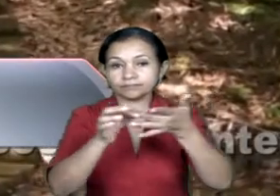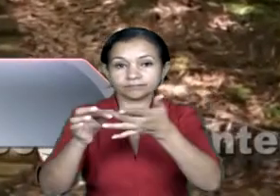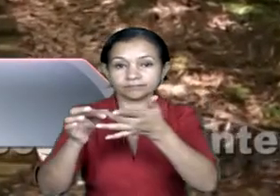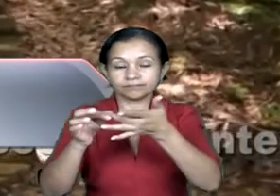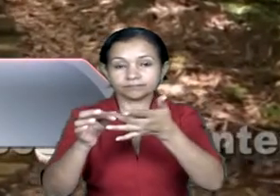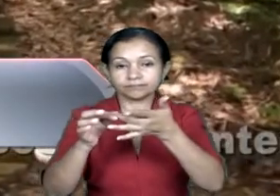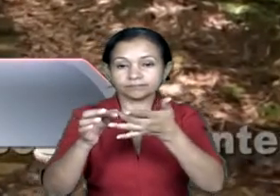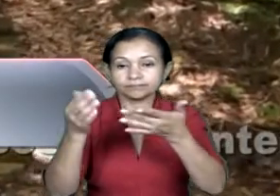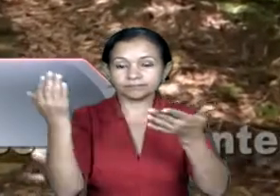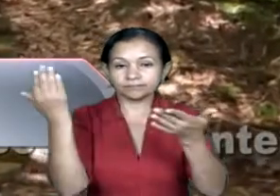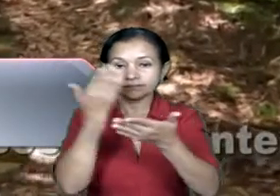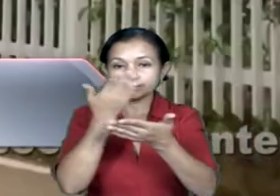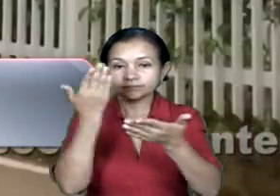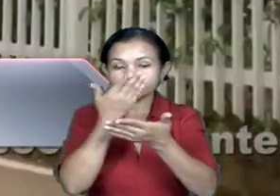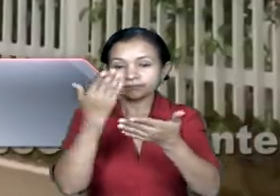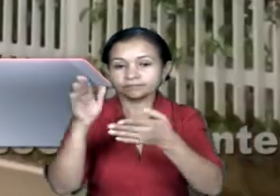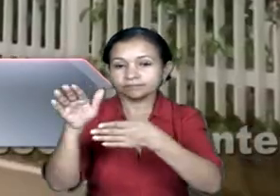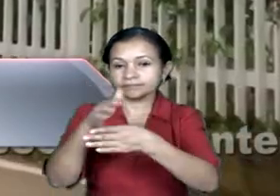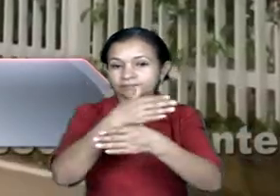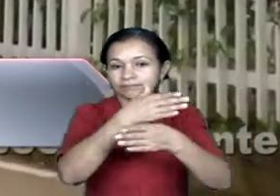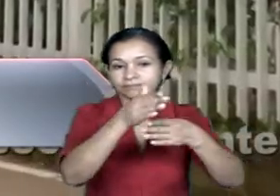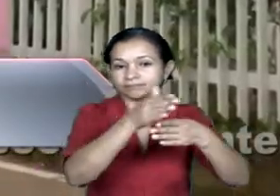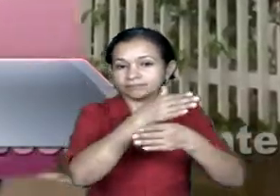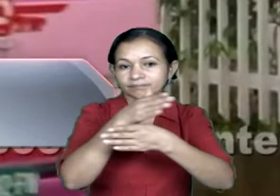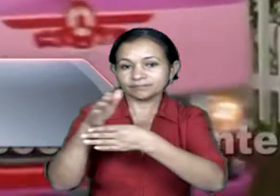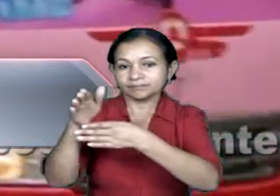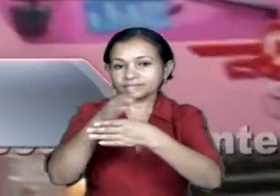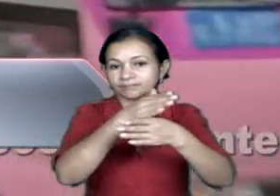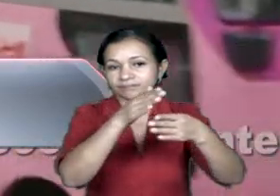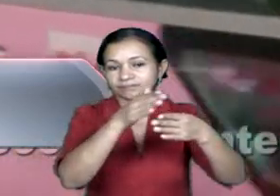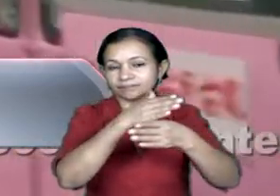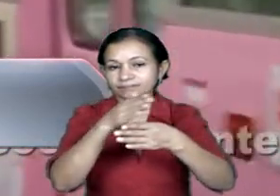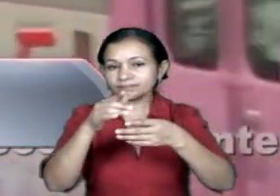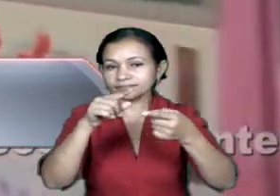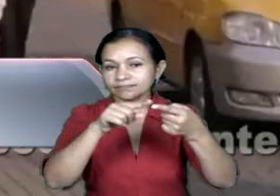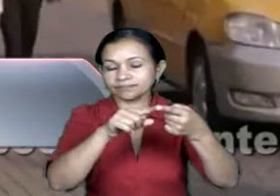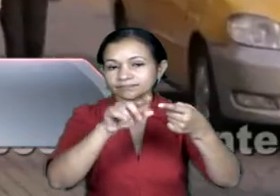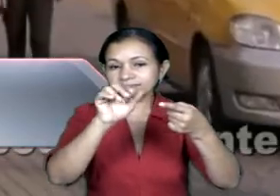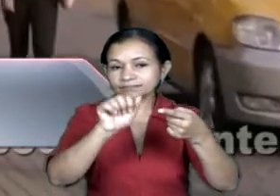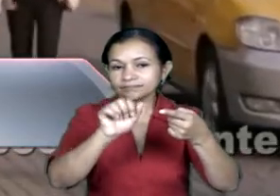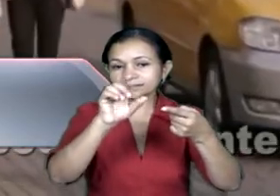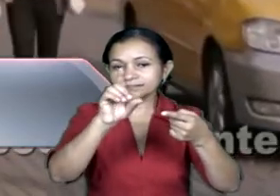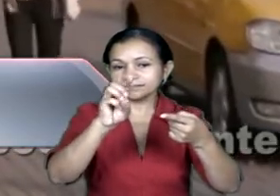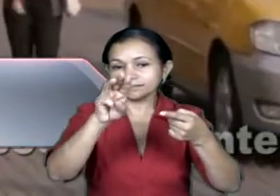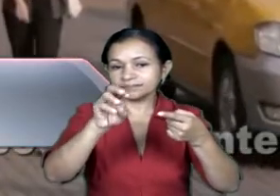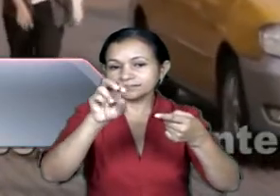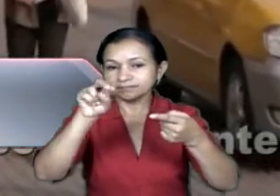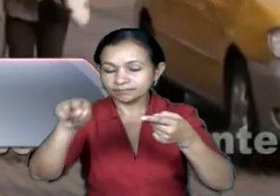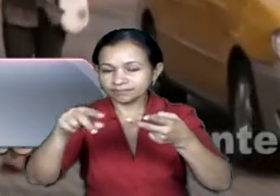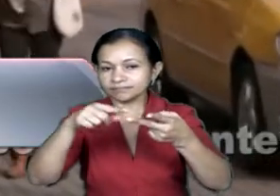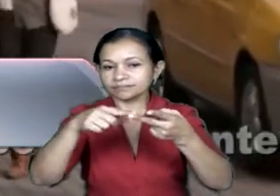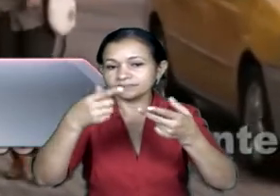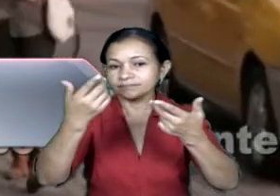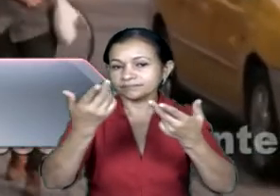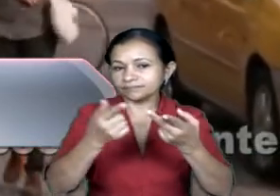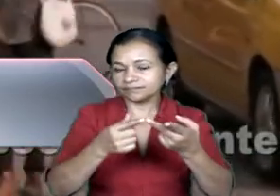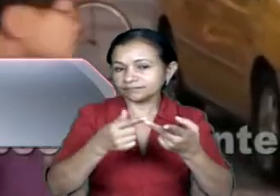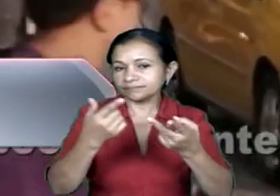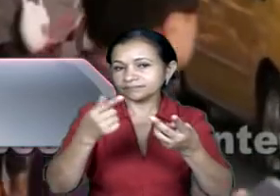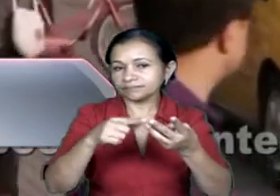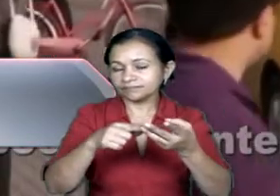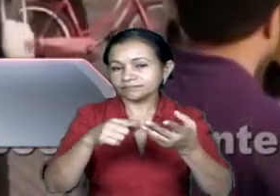la carrera, ¿no?, se varía, es como administración de empresas y también